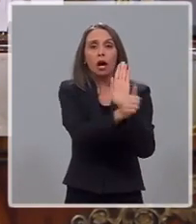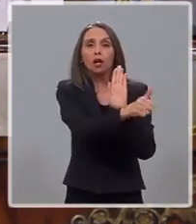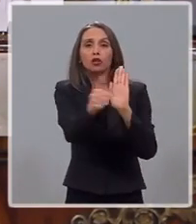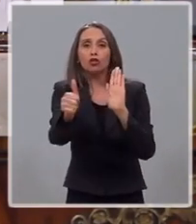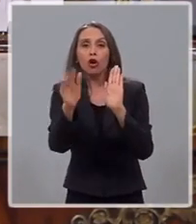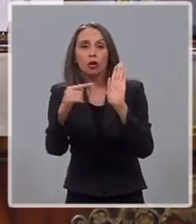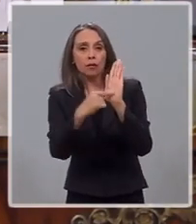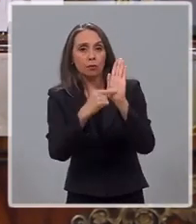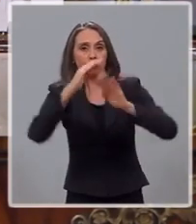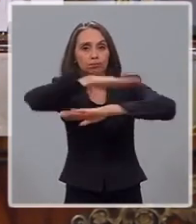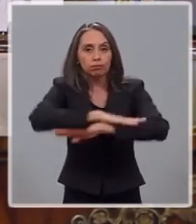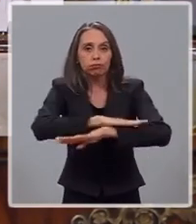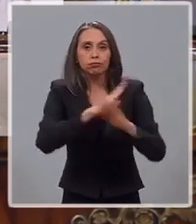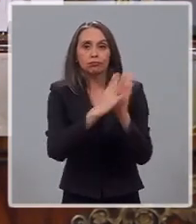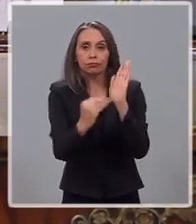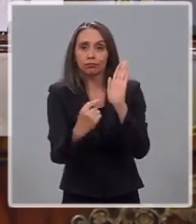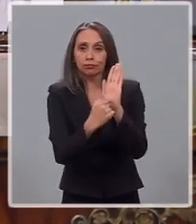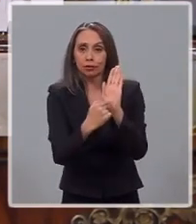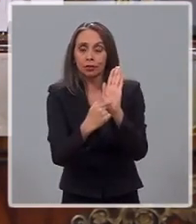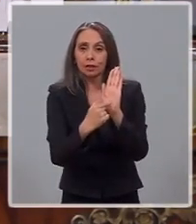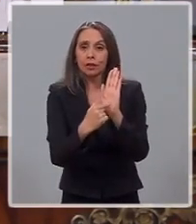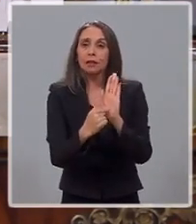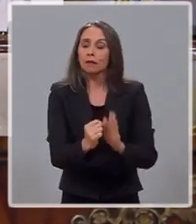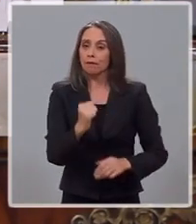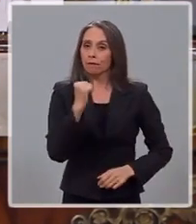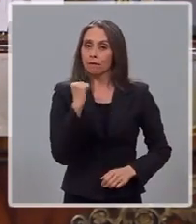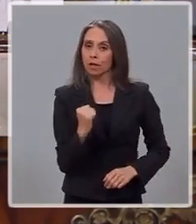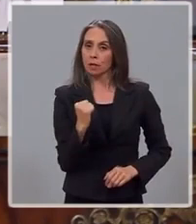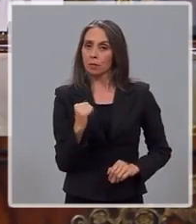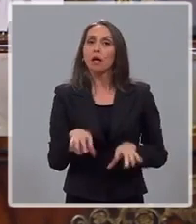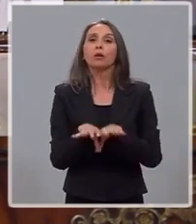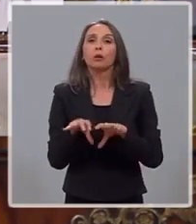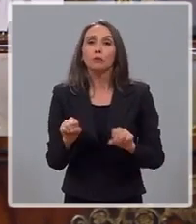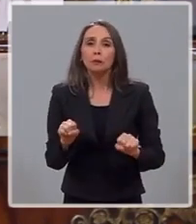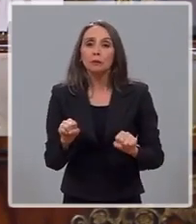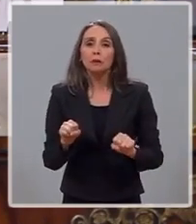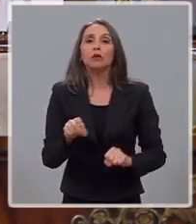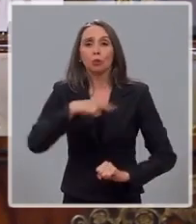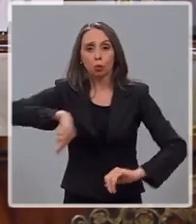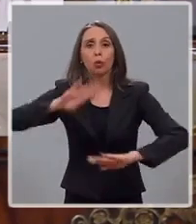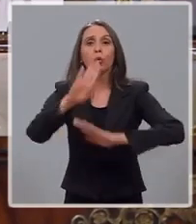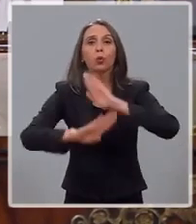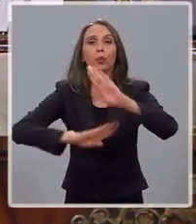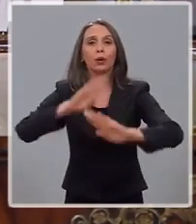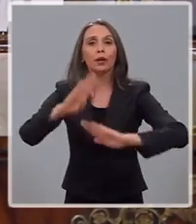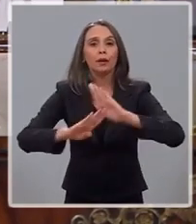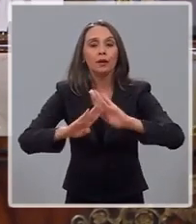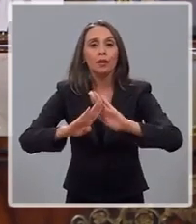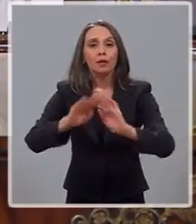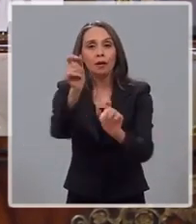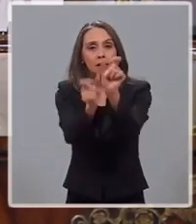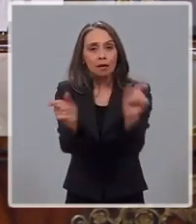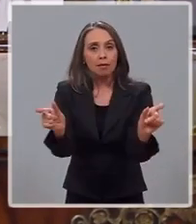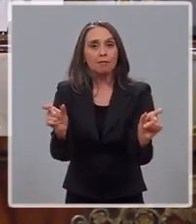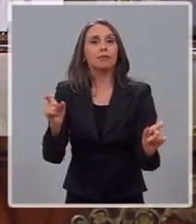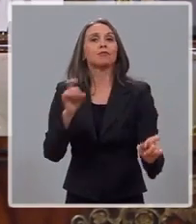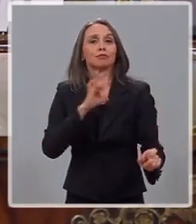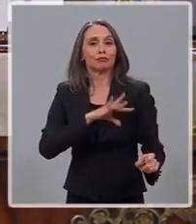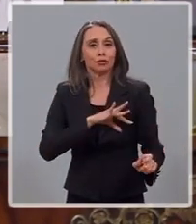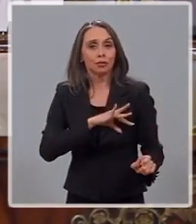debemos seguir y también asumir el firme compromiso que vamos a cuidar a nuestros compatriotas